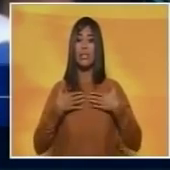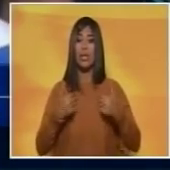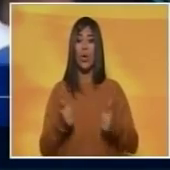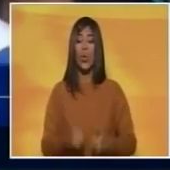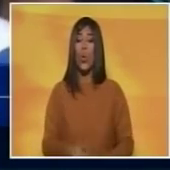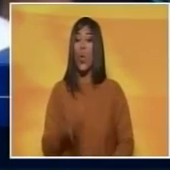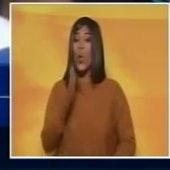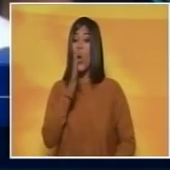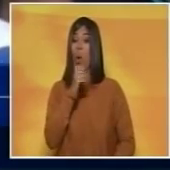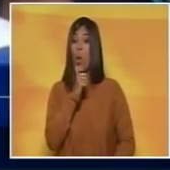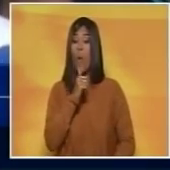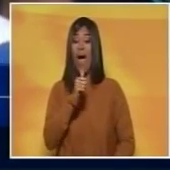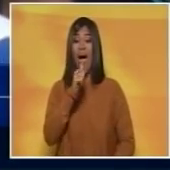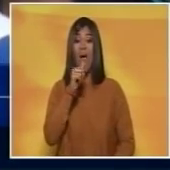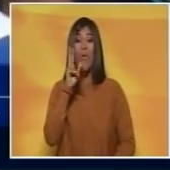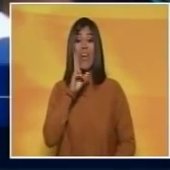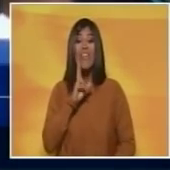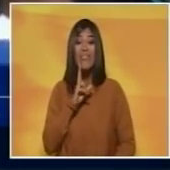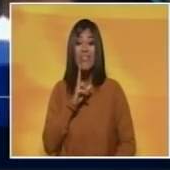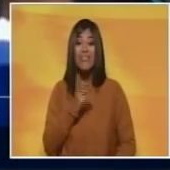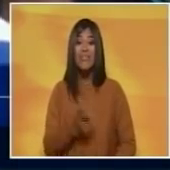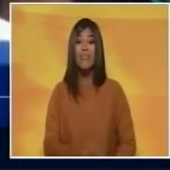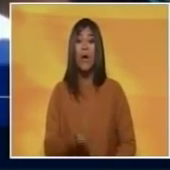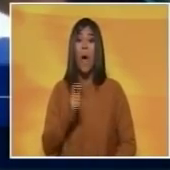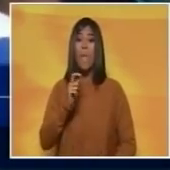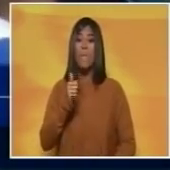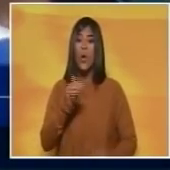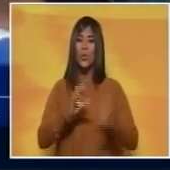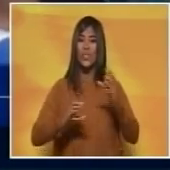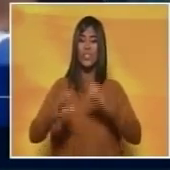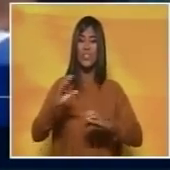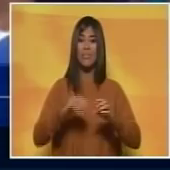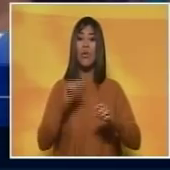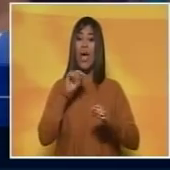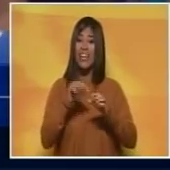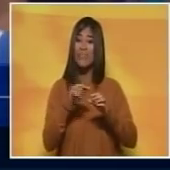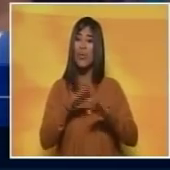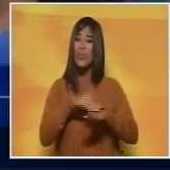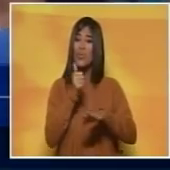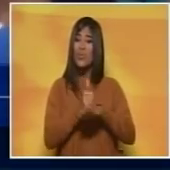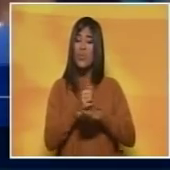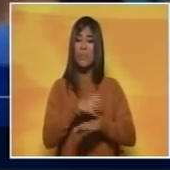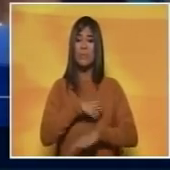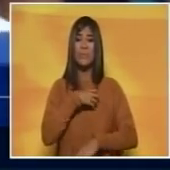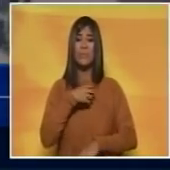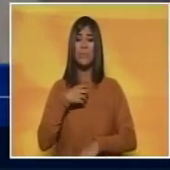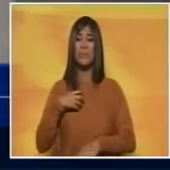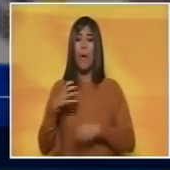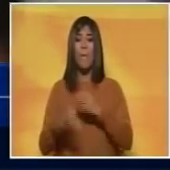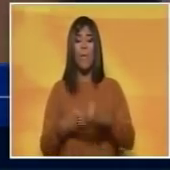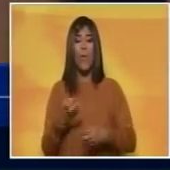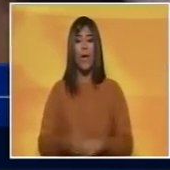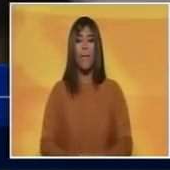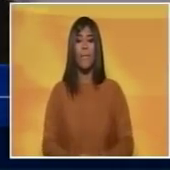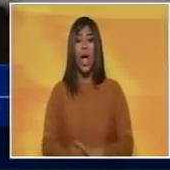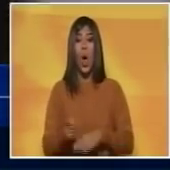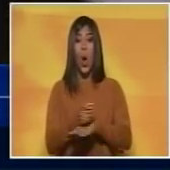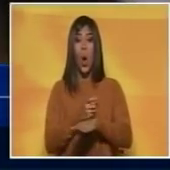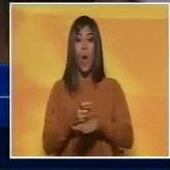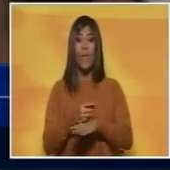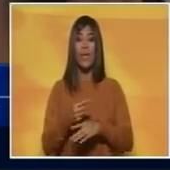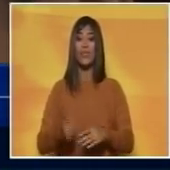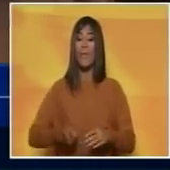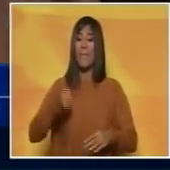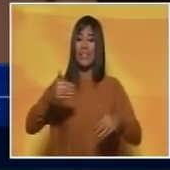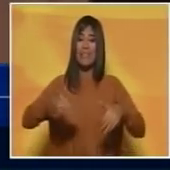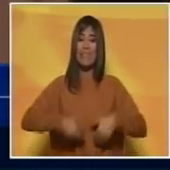No existe servicio de agua potable, el agua es poco tratada y eso es lo que está generando esta situación. La gobernación